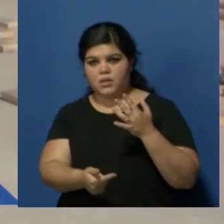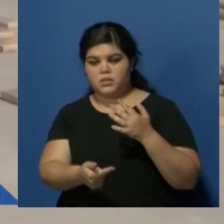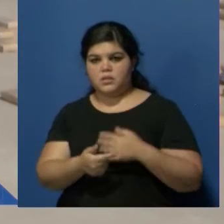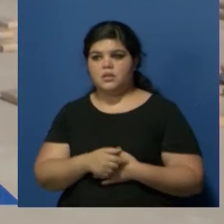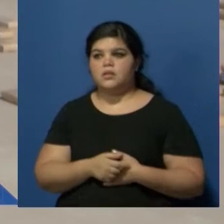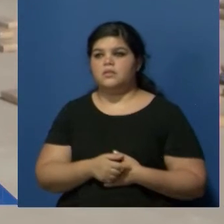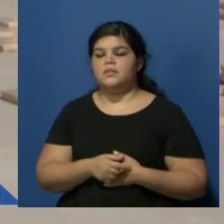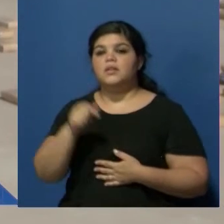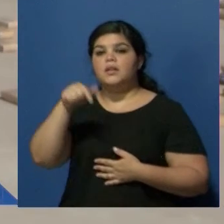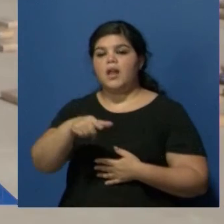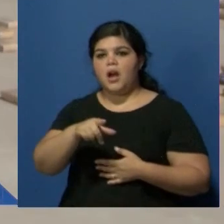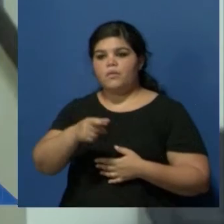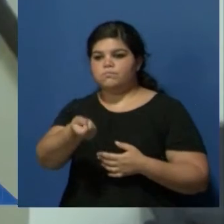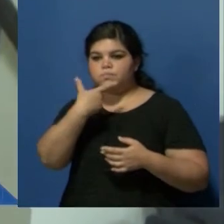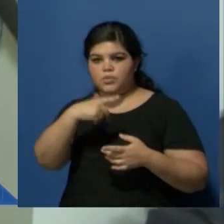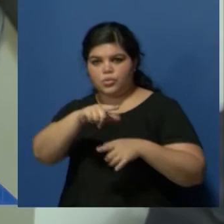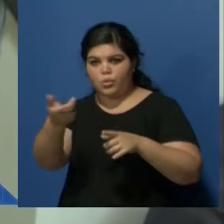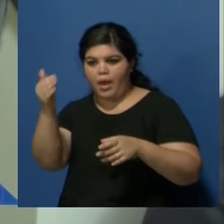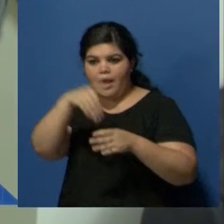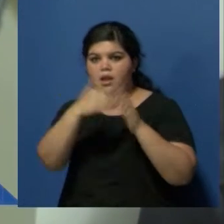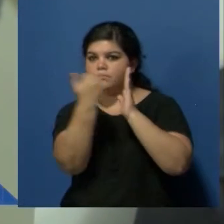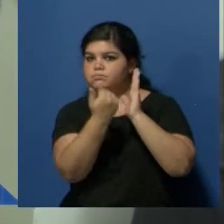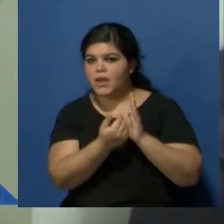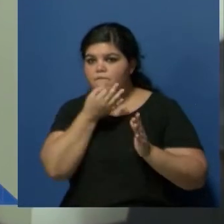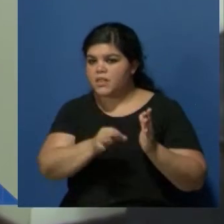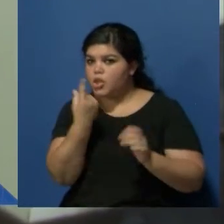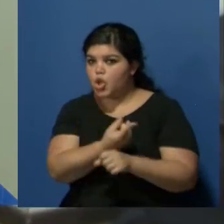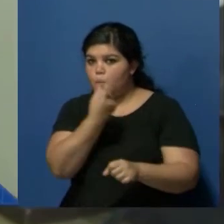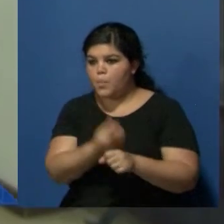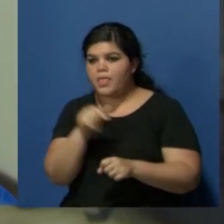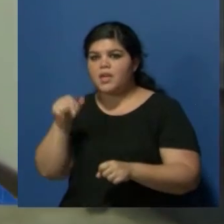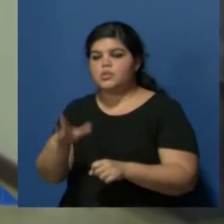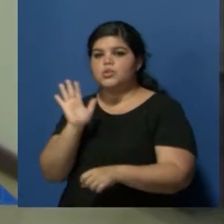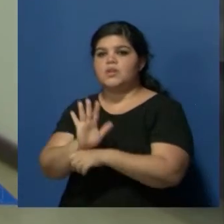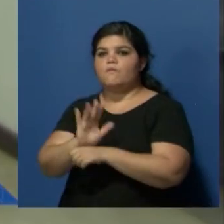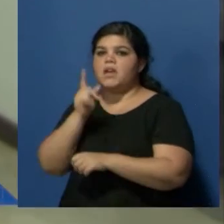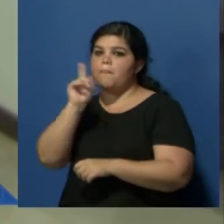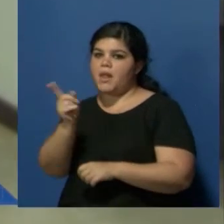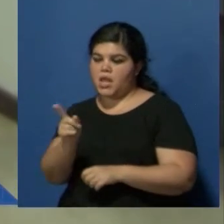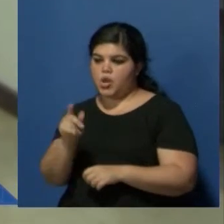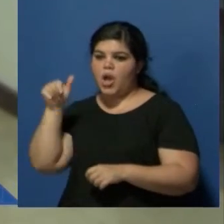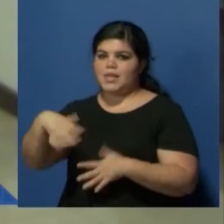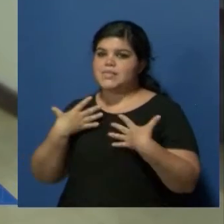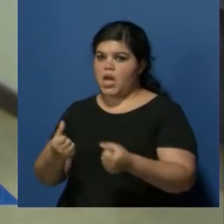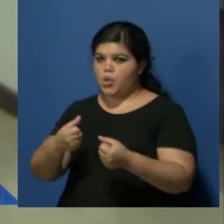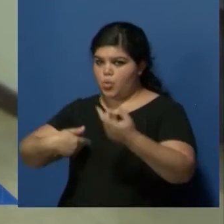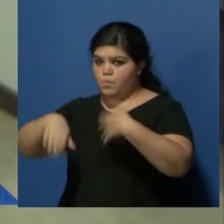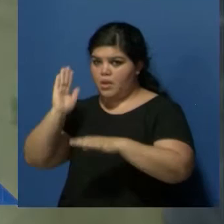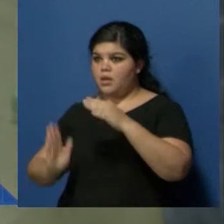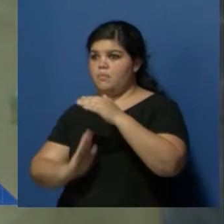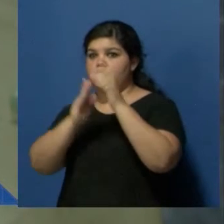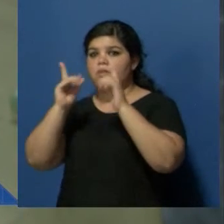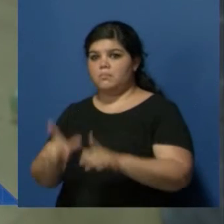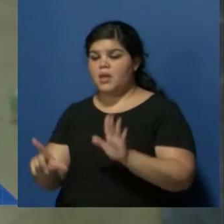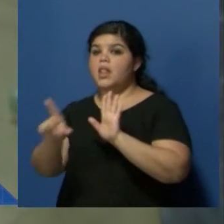fuera de eso, hay una serie de riesgos a los que el usuario se va a exponer. Claro. Esos riesgos pueden ser riesgos de salud, sobre todo, pero también riesgos legales.